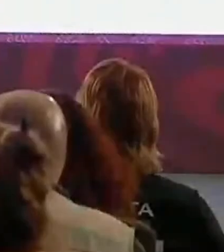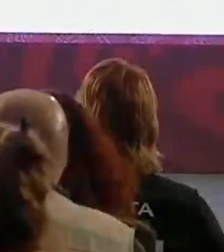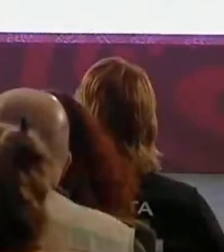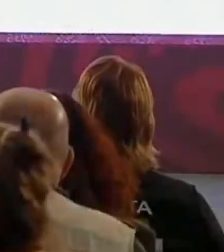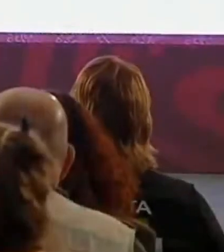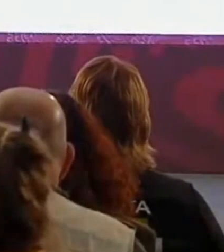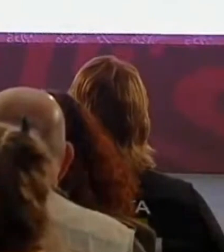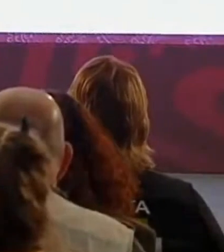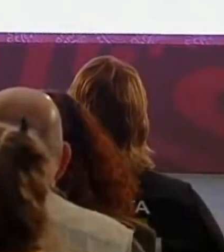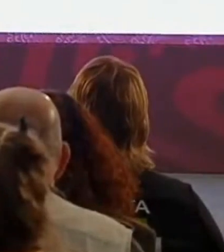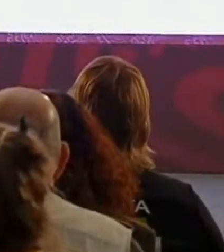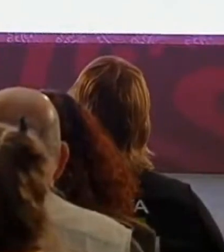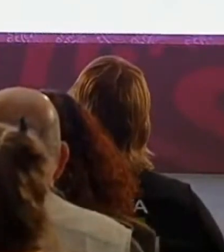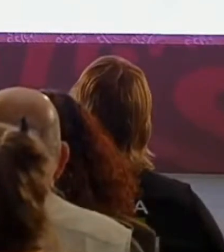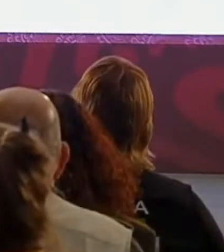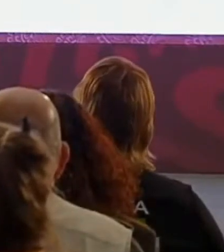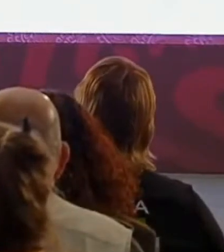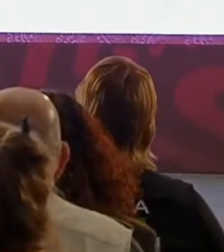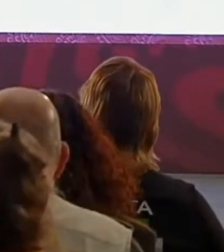estamos hablando